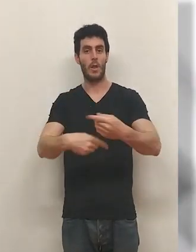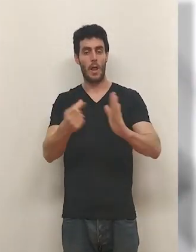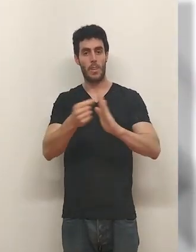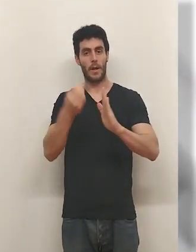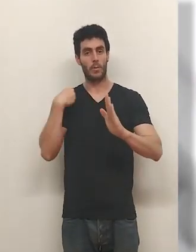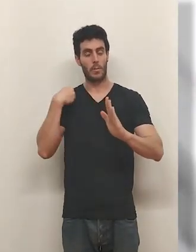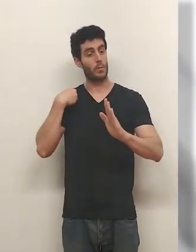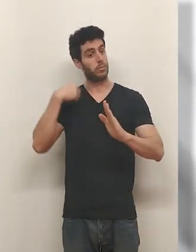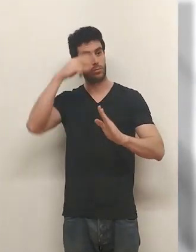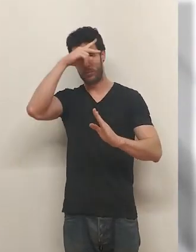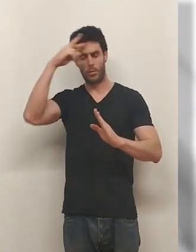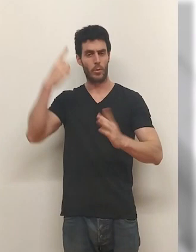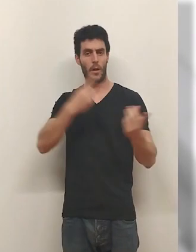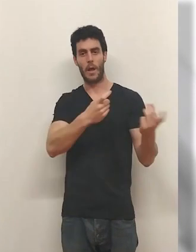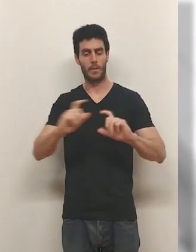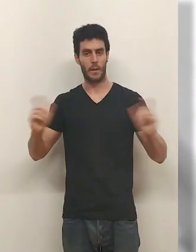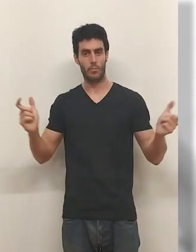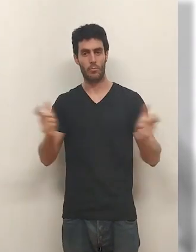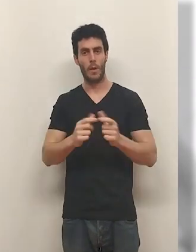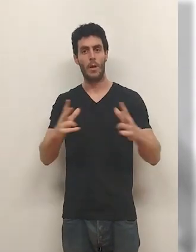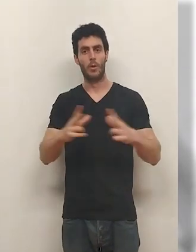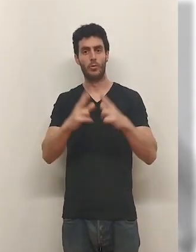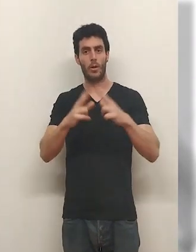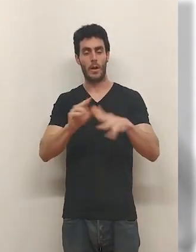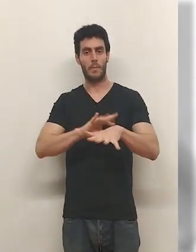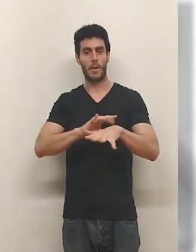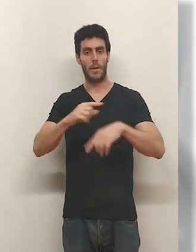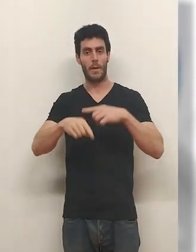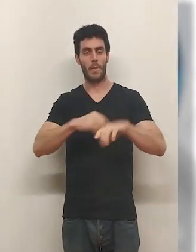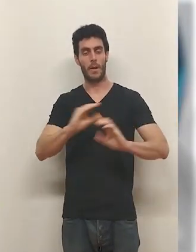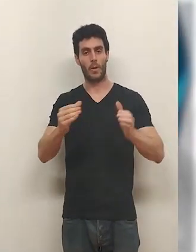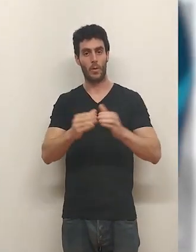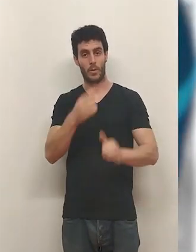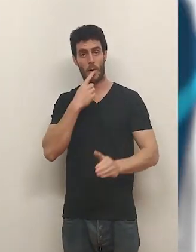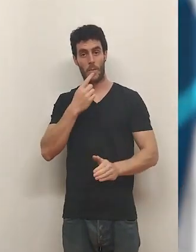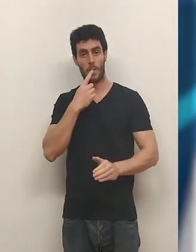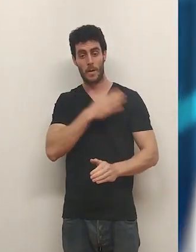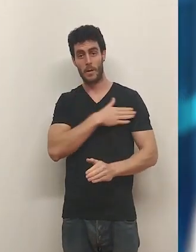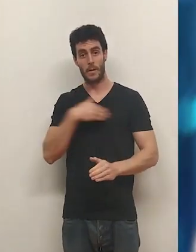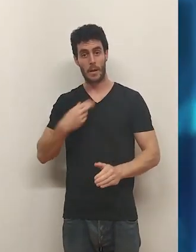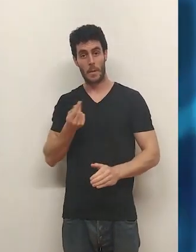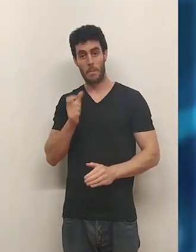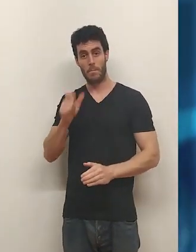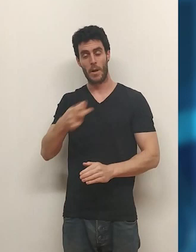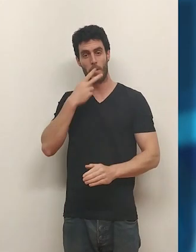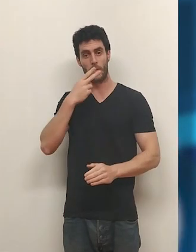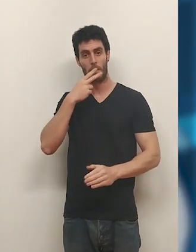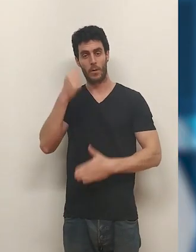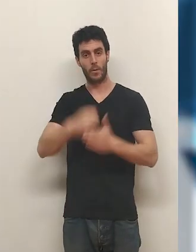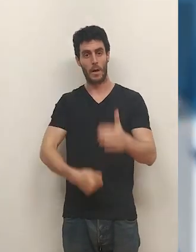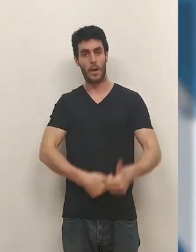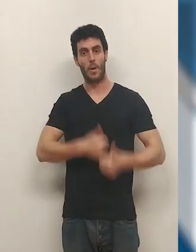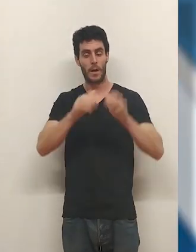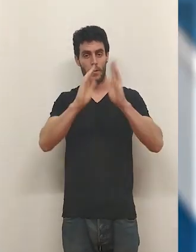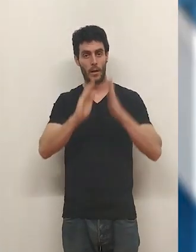Es un dato preocupante que es necesario reducir, según la Sociedad de Medicina de Familia y Comunitaria, que apuesta por aumentar el precio del tabaco,